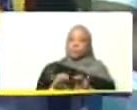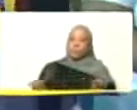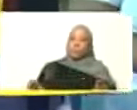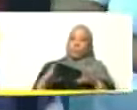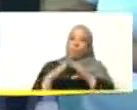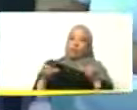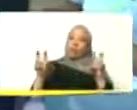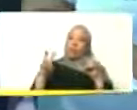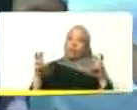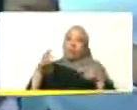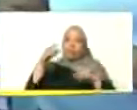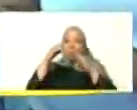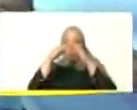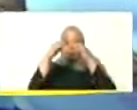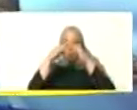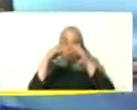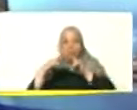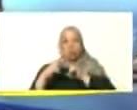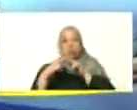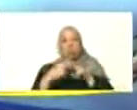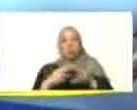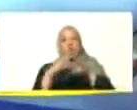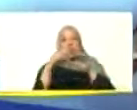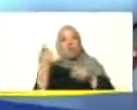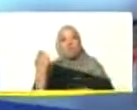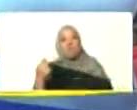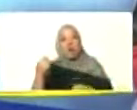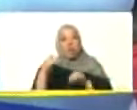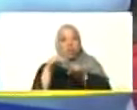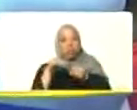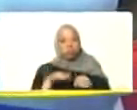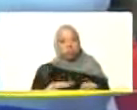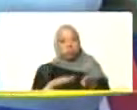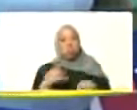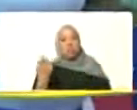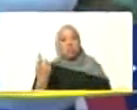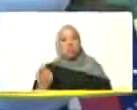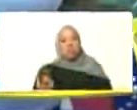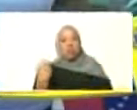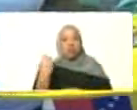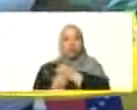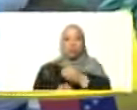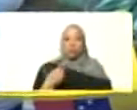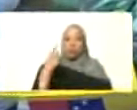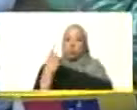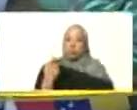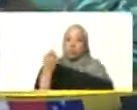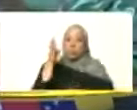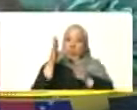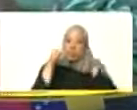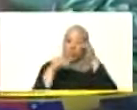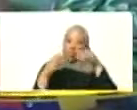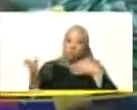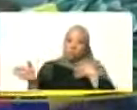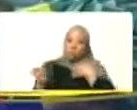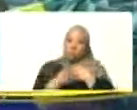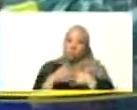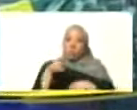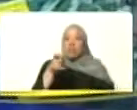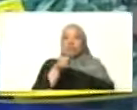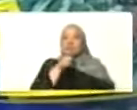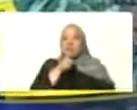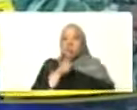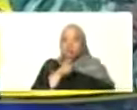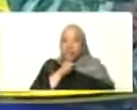todo el tema del techo, aquí se le está entregando manto asfáltico, es decir, que los recursos que había en usted en tiempos de bloqueo, en tiempos difíciles,